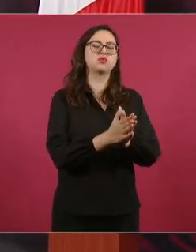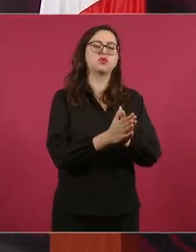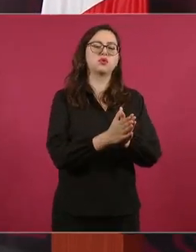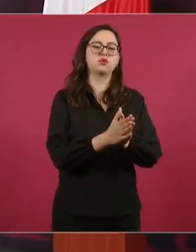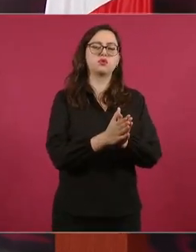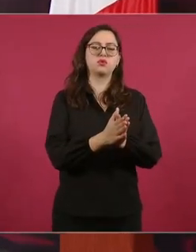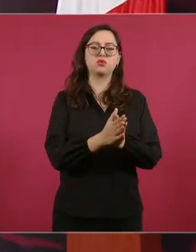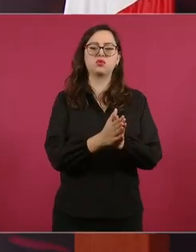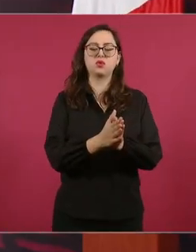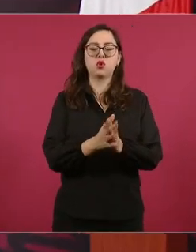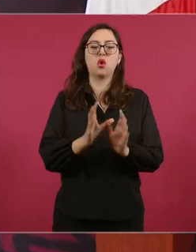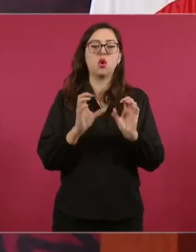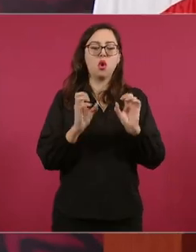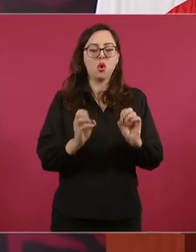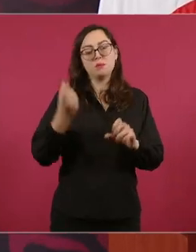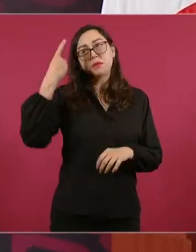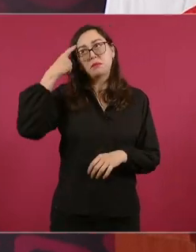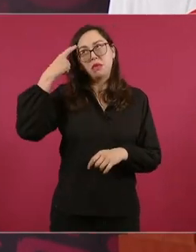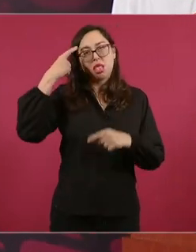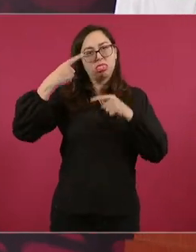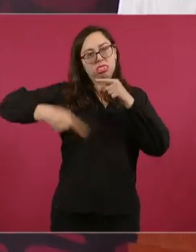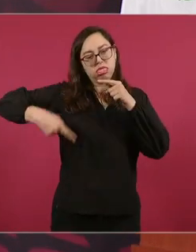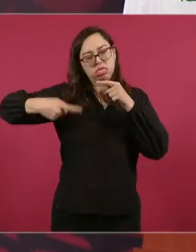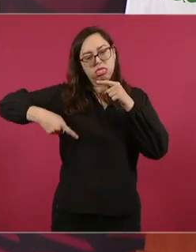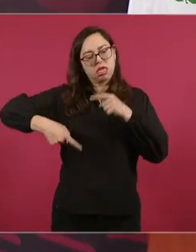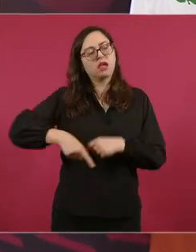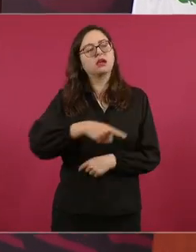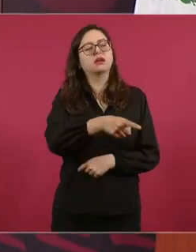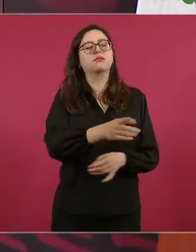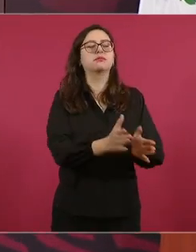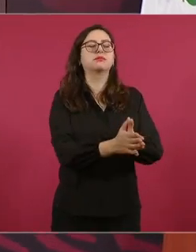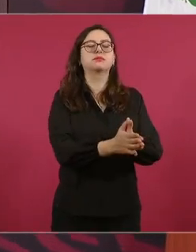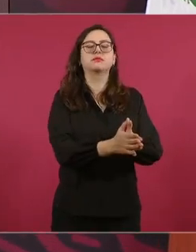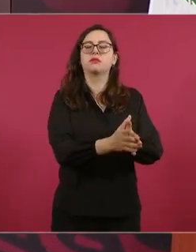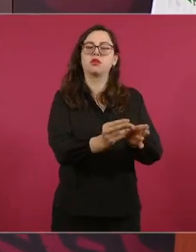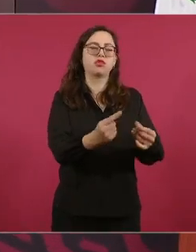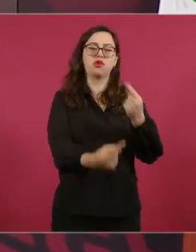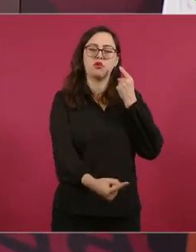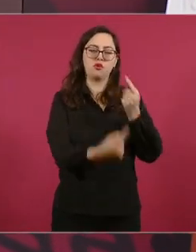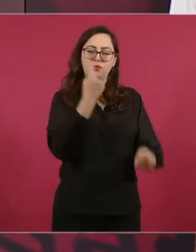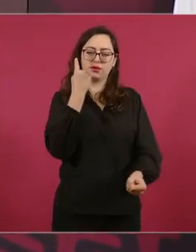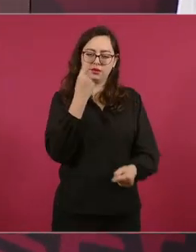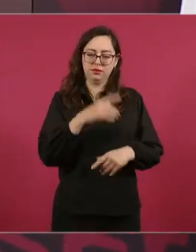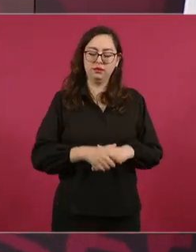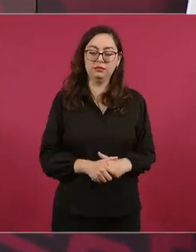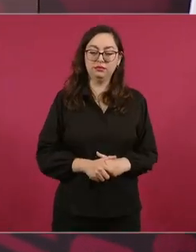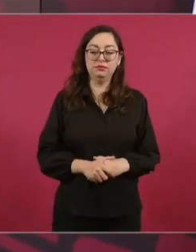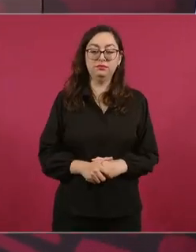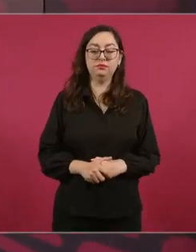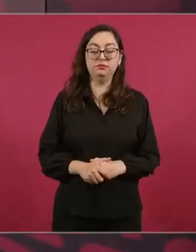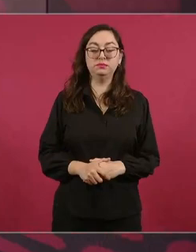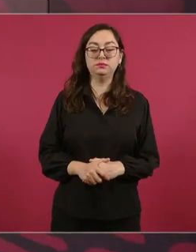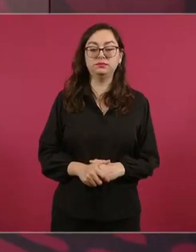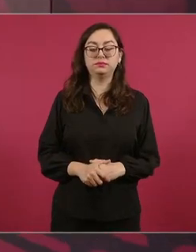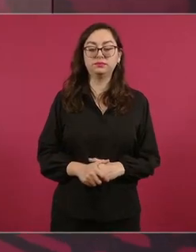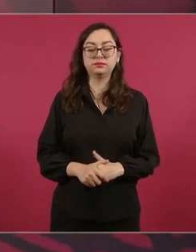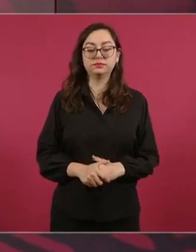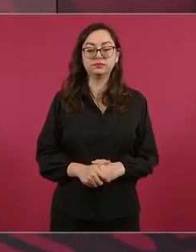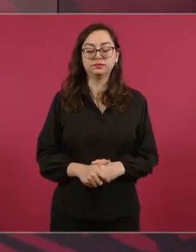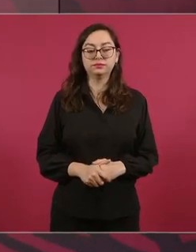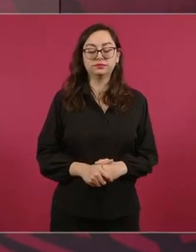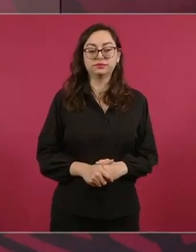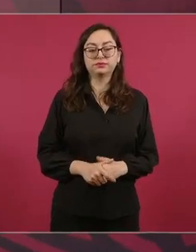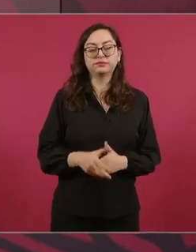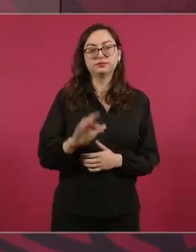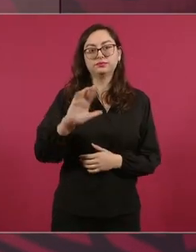O no bien de mis facultades mentales. Yo recuerdo, esto también para los jóvenes, para que vean lo que